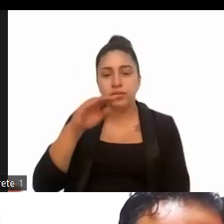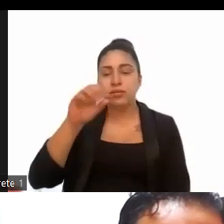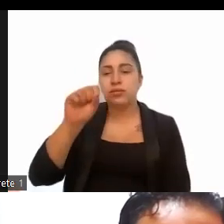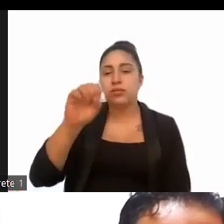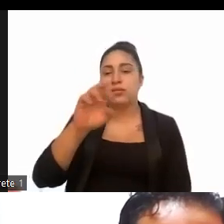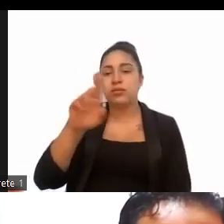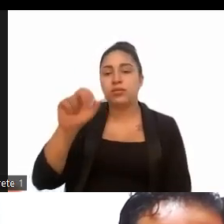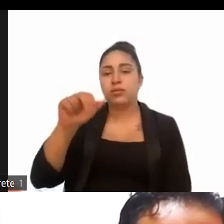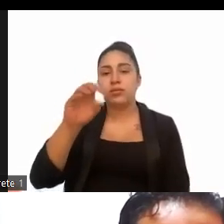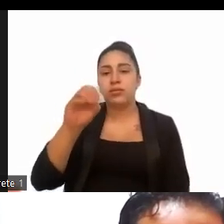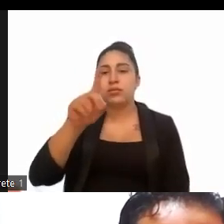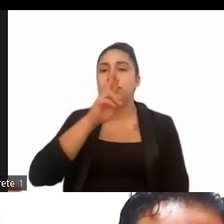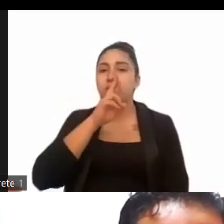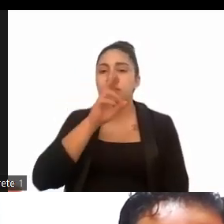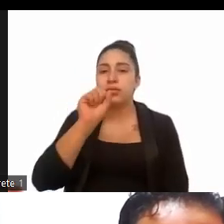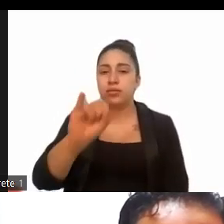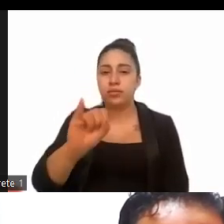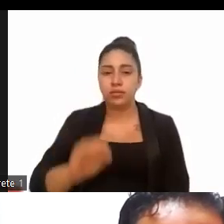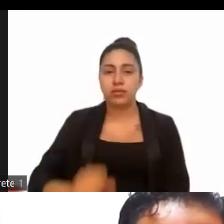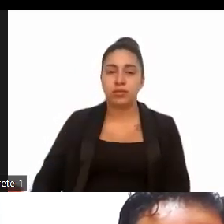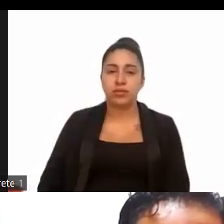Alejandro Serrano, a favor.